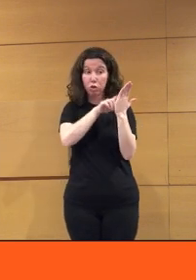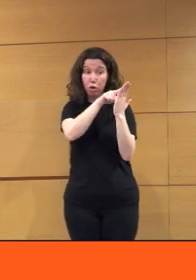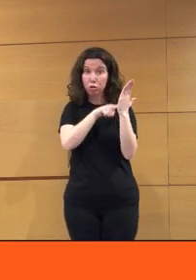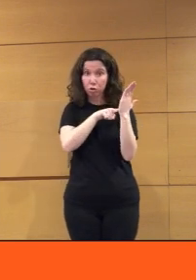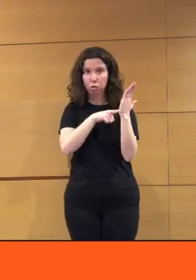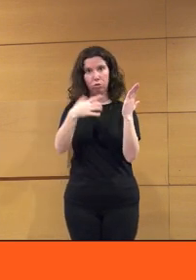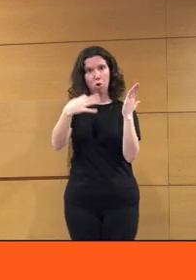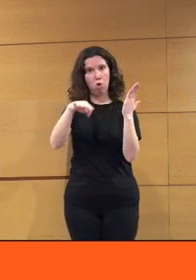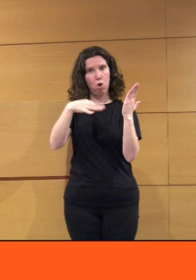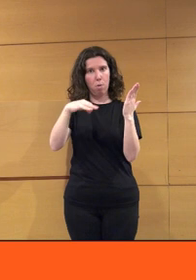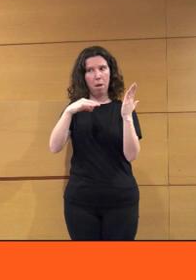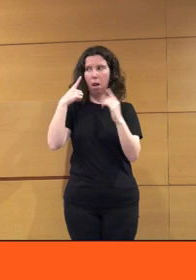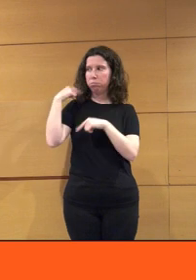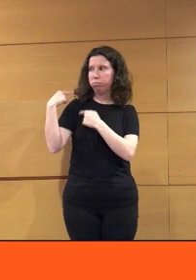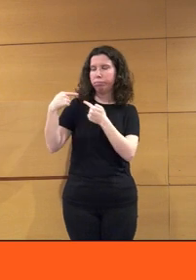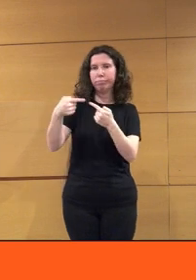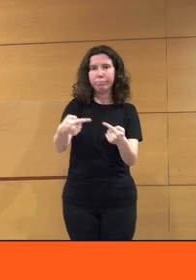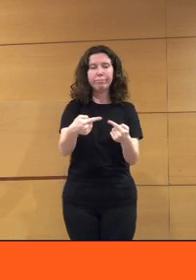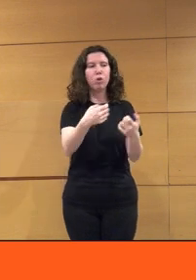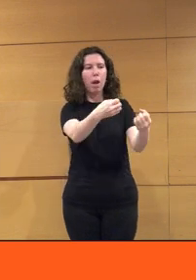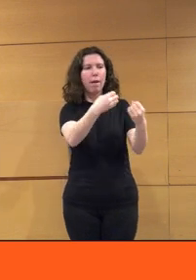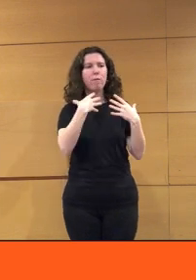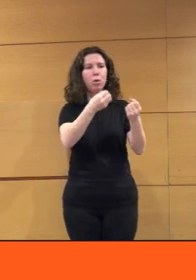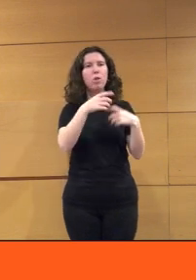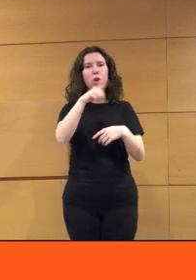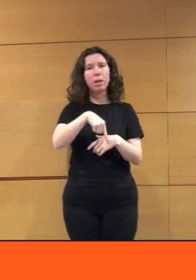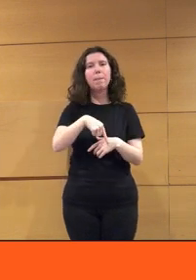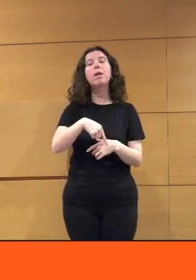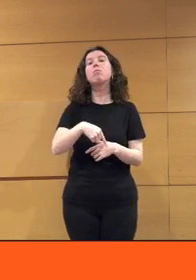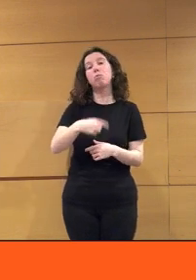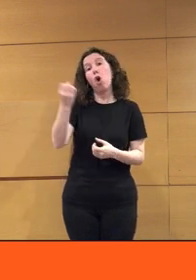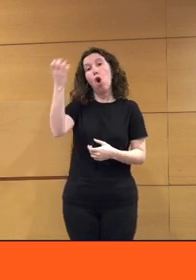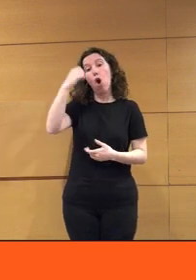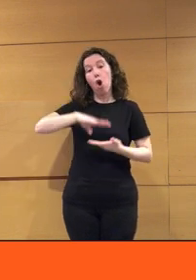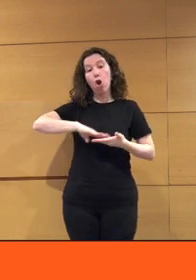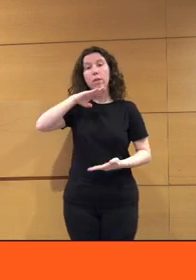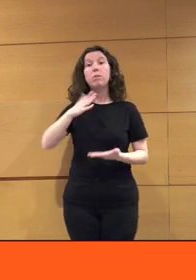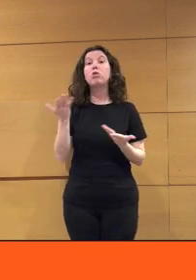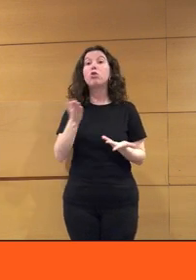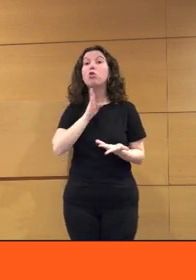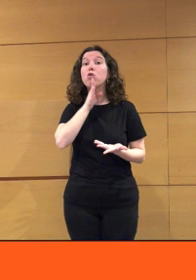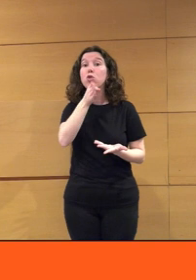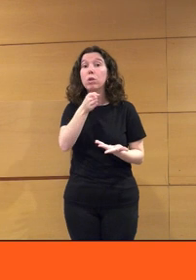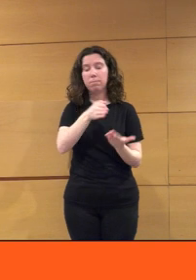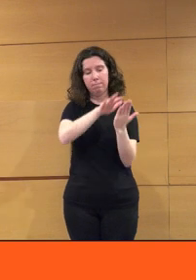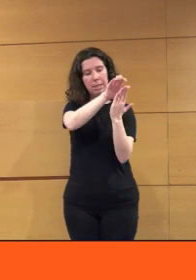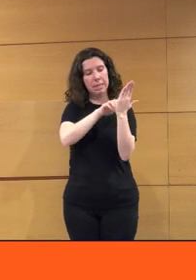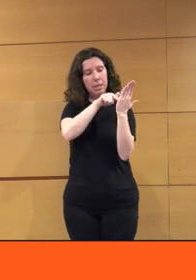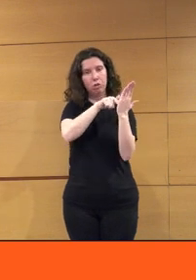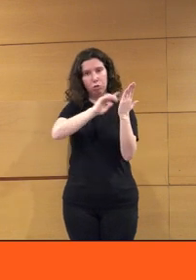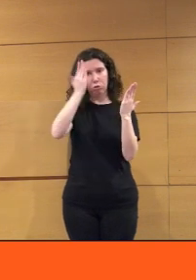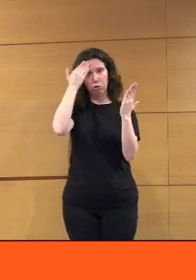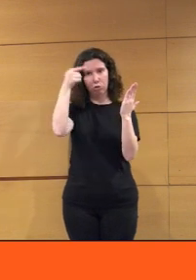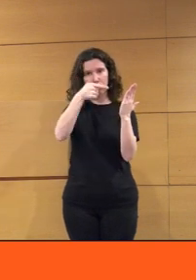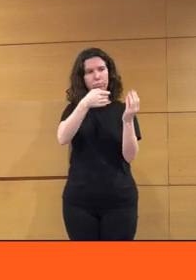transmite información y conocimiento. Sí, el conocimiento en general está en los textos. Y hemos